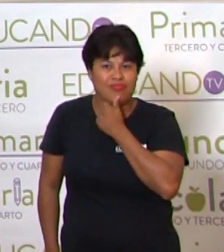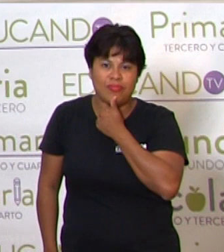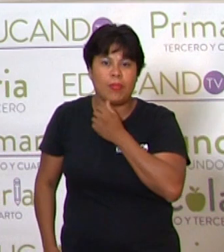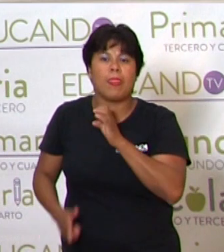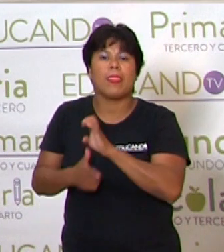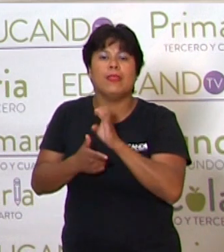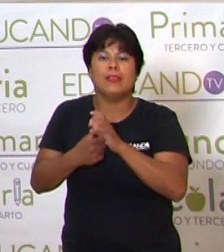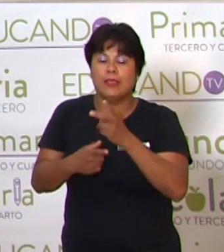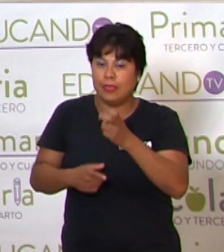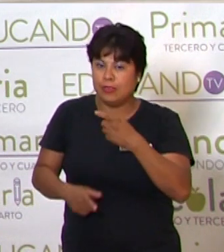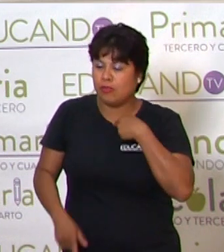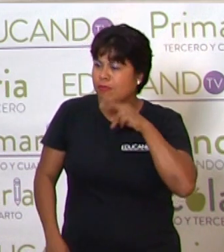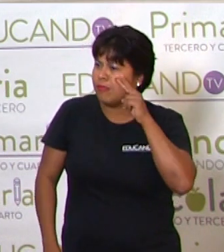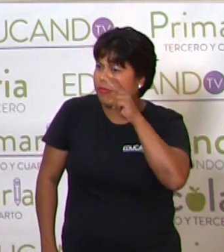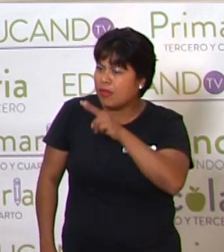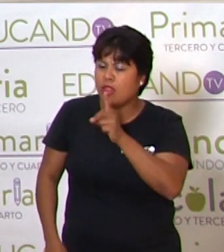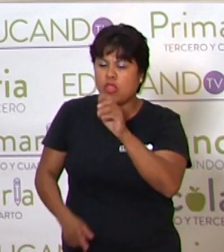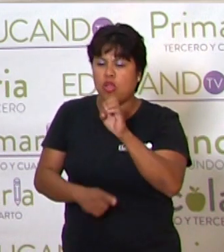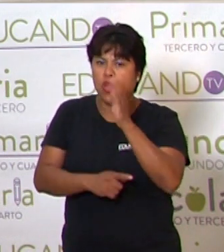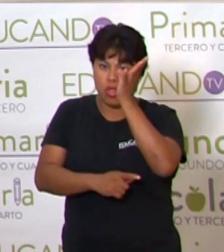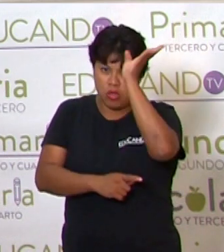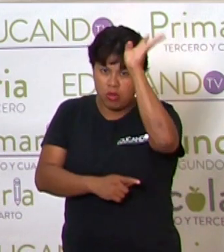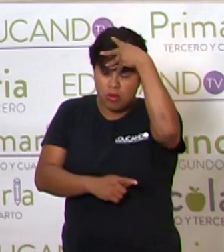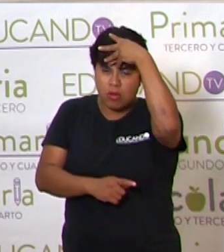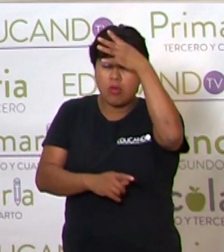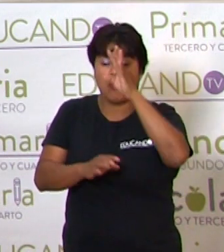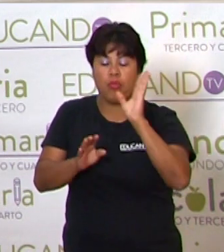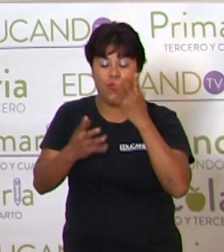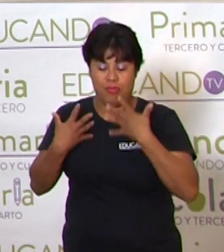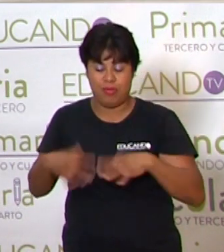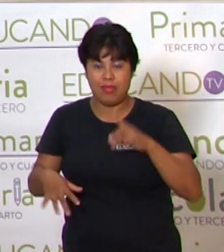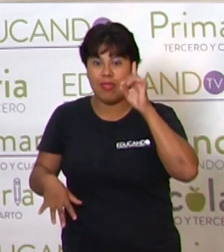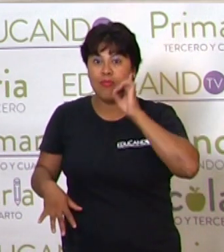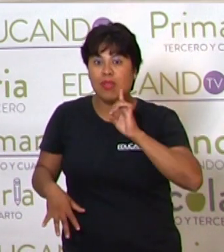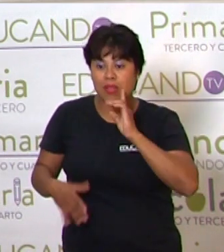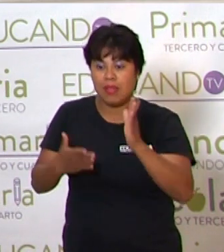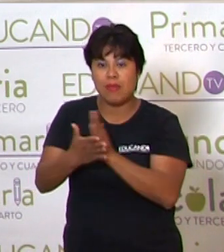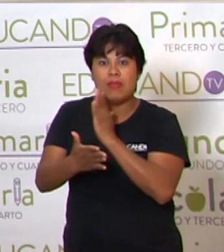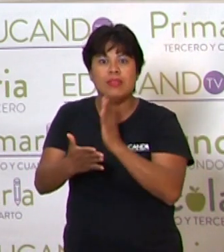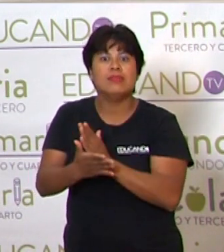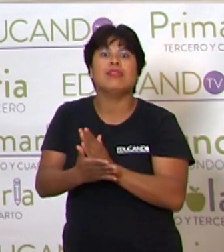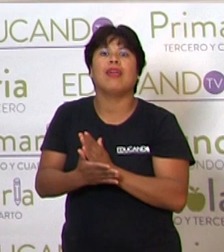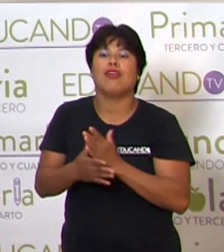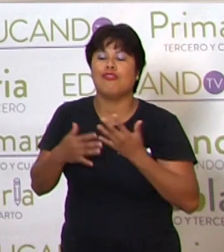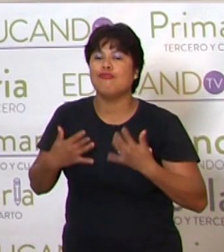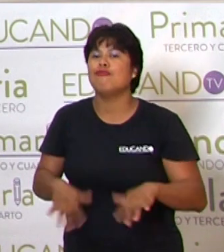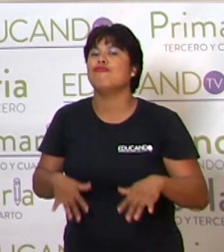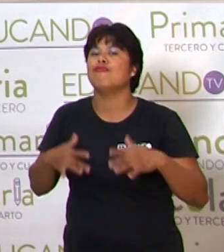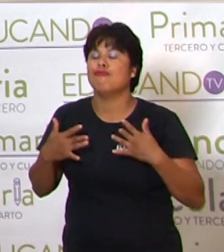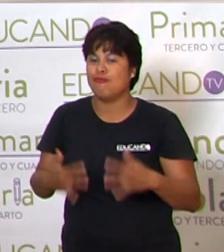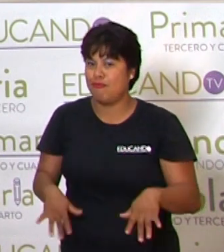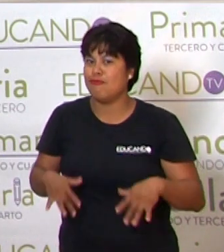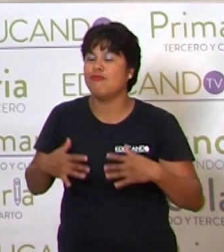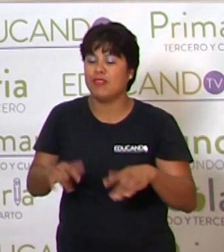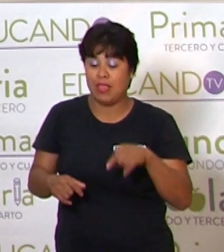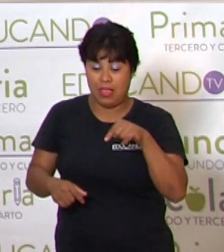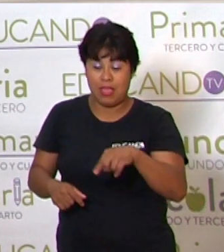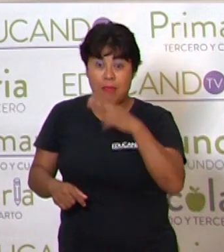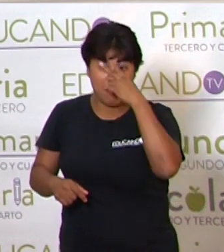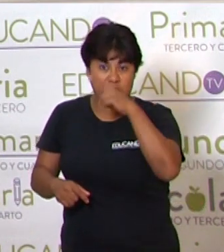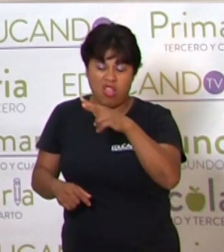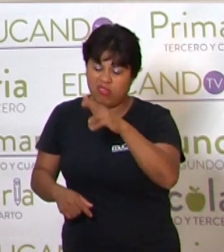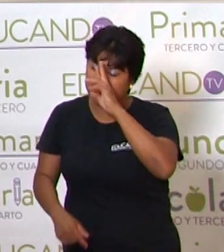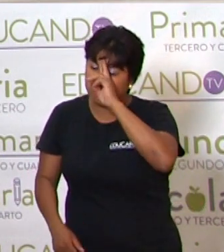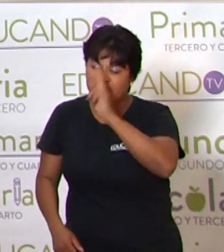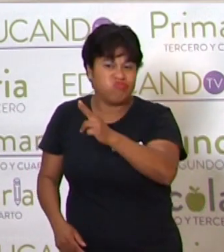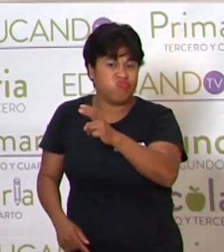ese es mi análisis cuando veo a Donald Trump vestido de mujer en la portada de una revista. Que en México hay censura